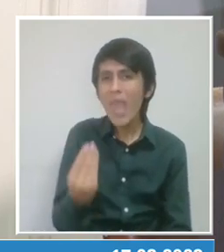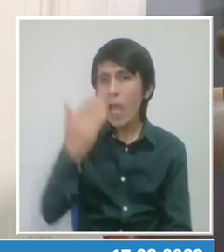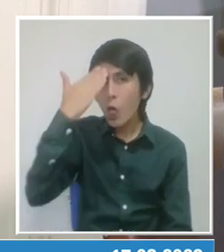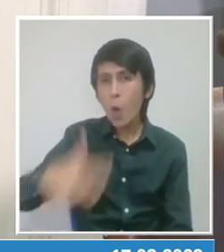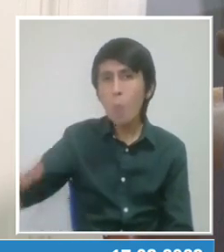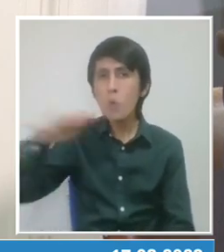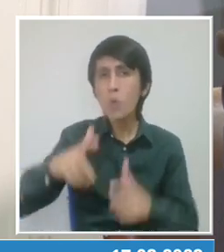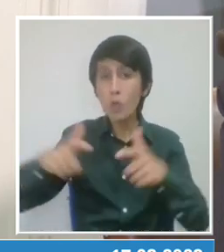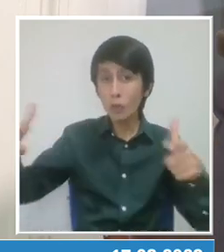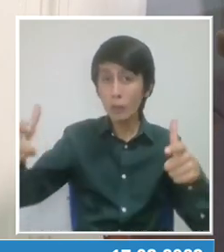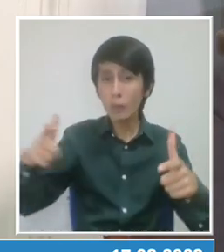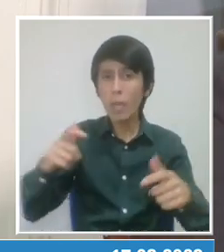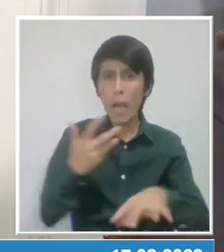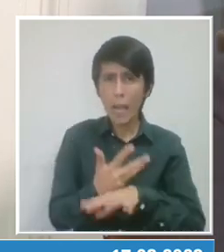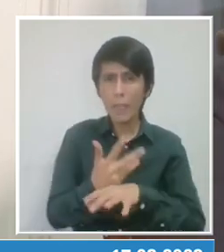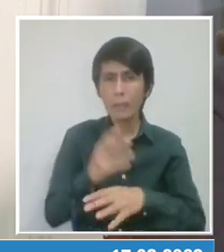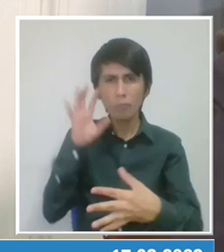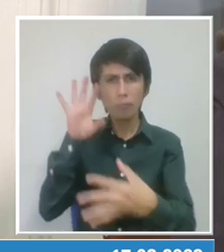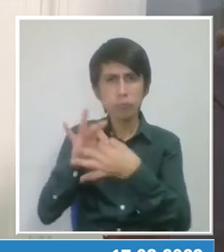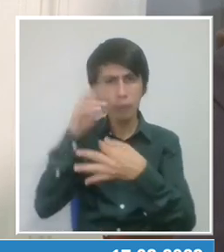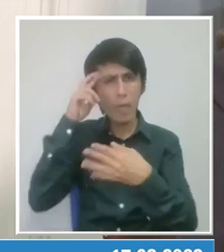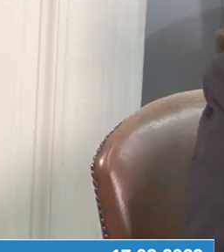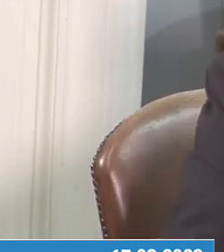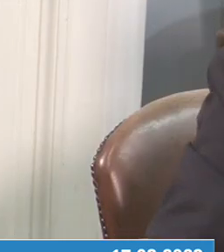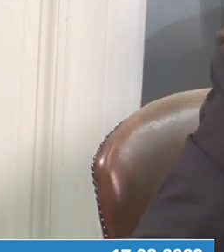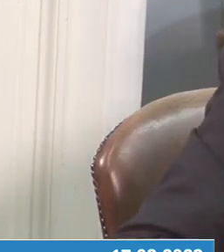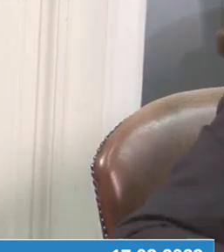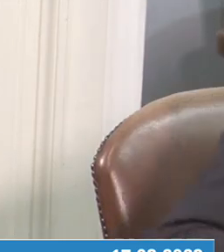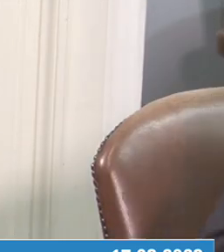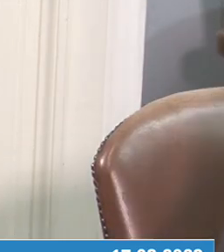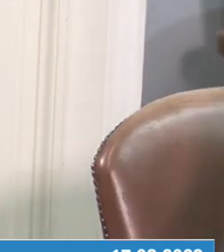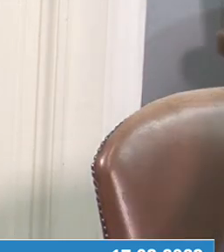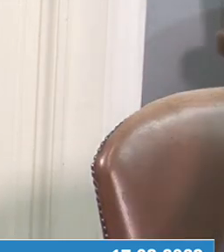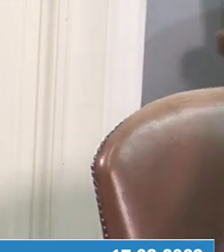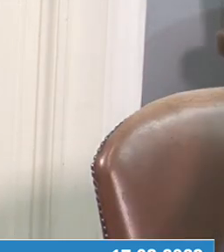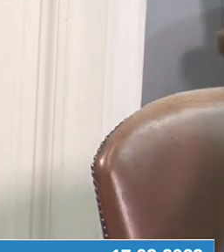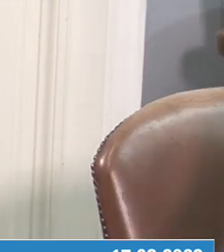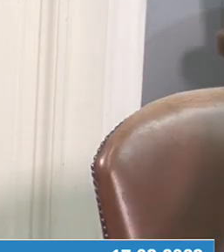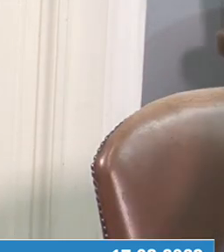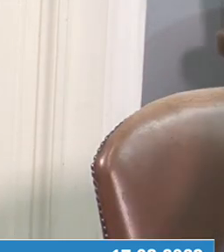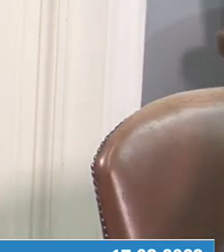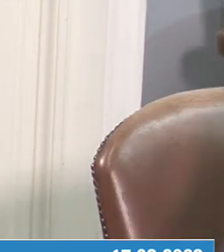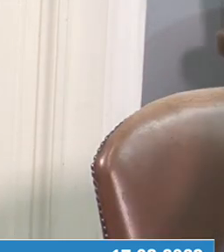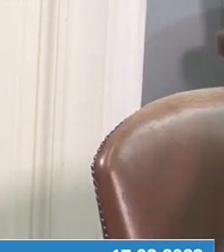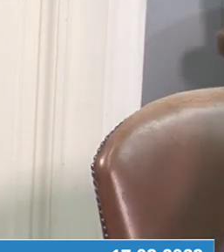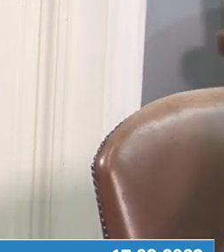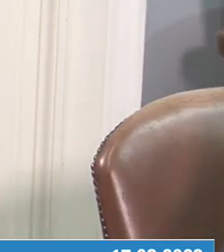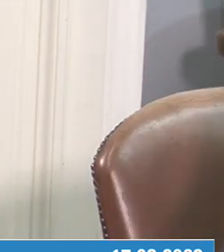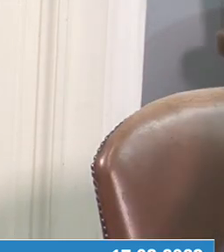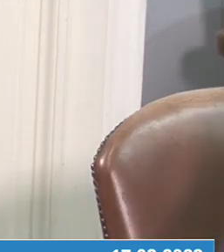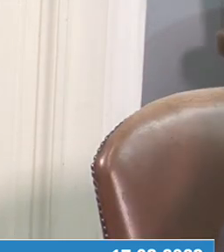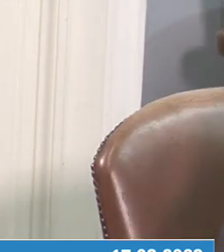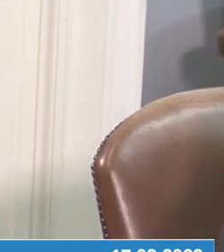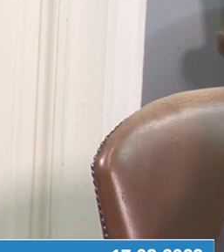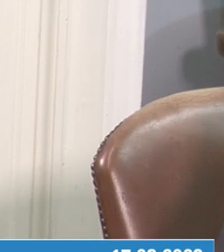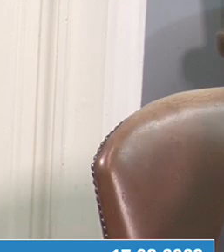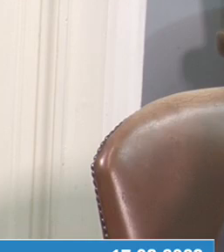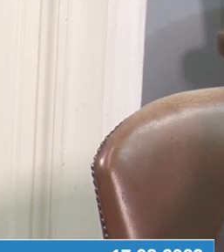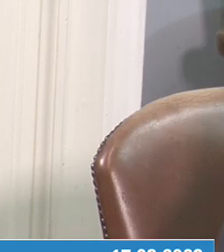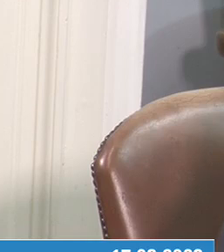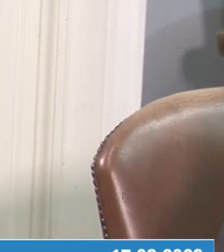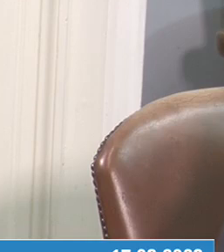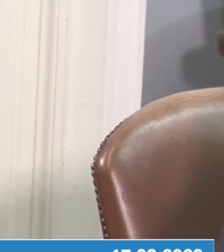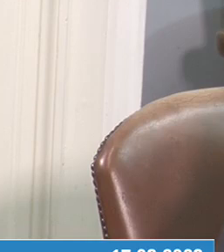problema que ustedes tienen que comprender. Es mucho más complicado que hacer una constitución. Si hacer una constitución no es tan